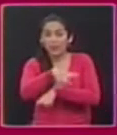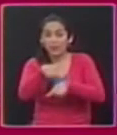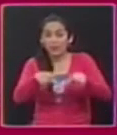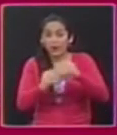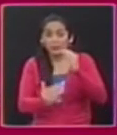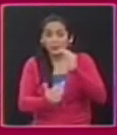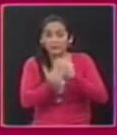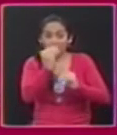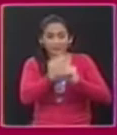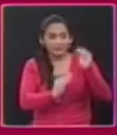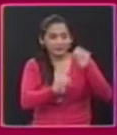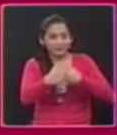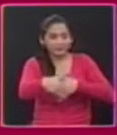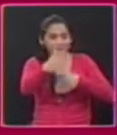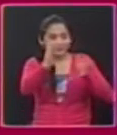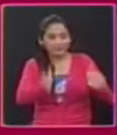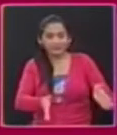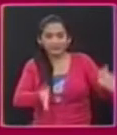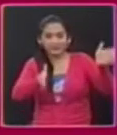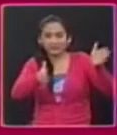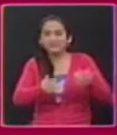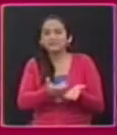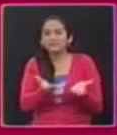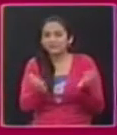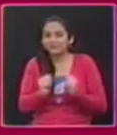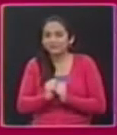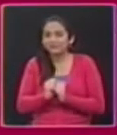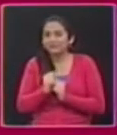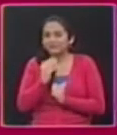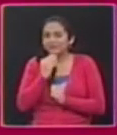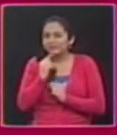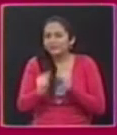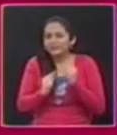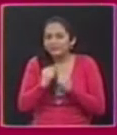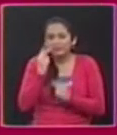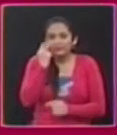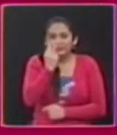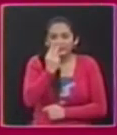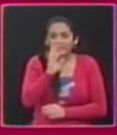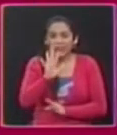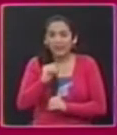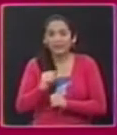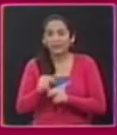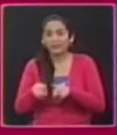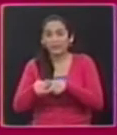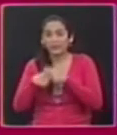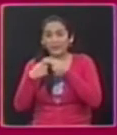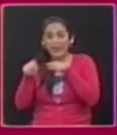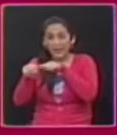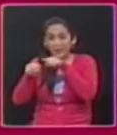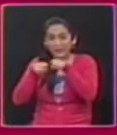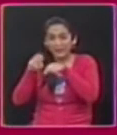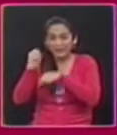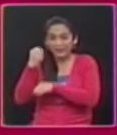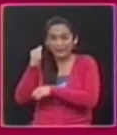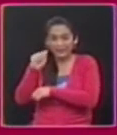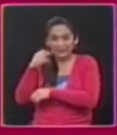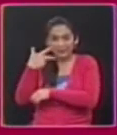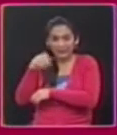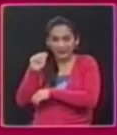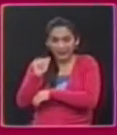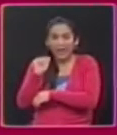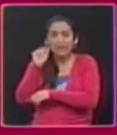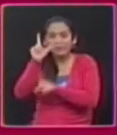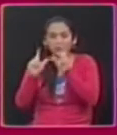va a estar exhibiéndose durante los 3 días del evento de Sacha y luego va a pasar a